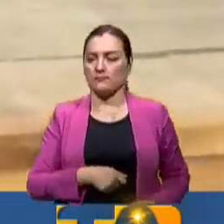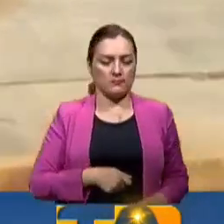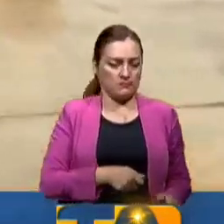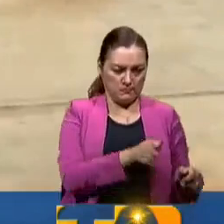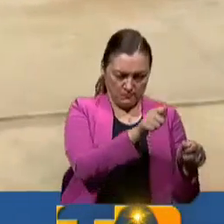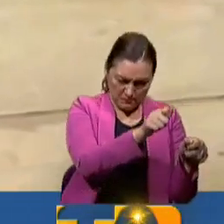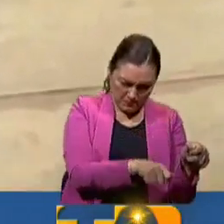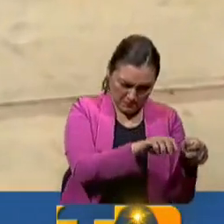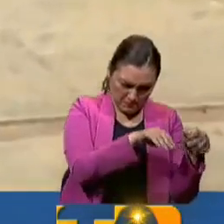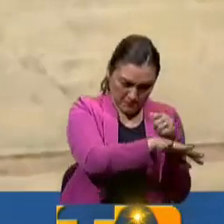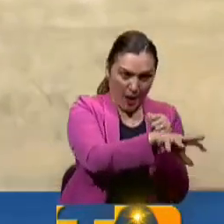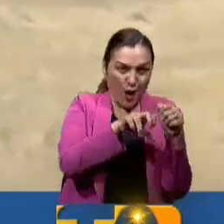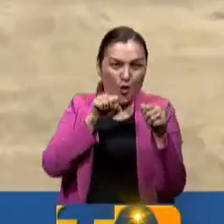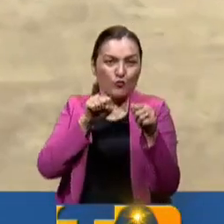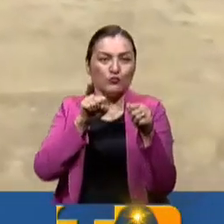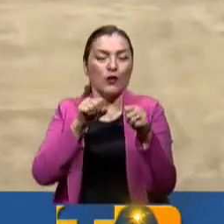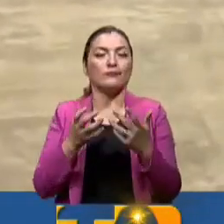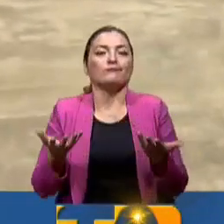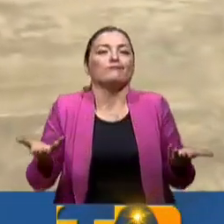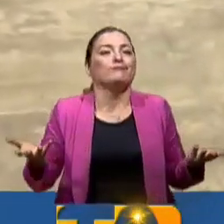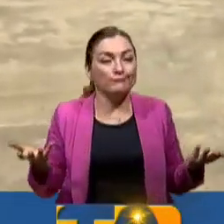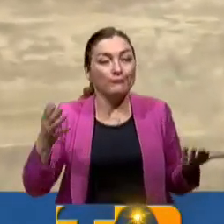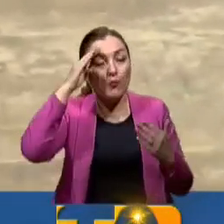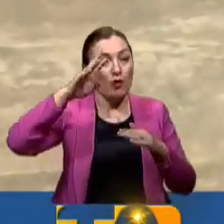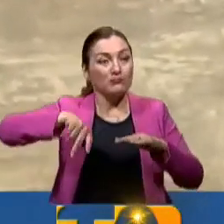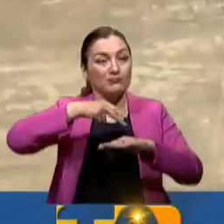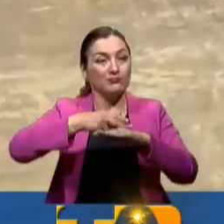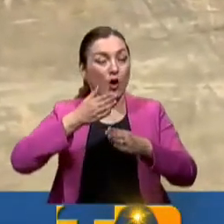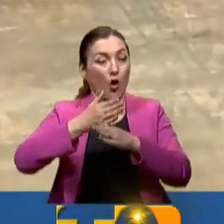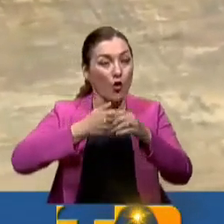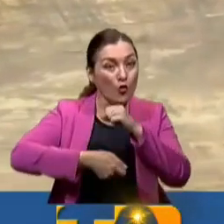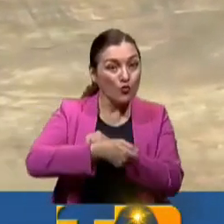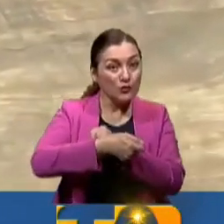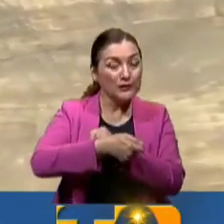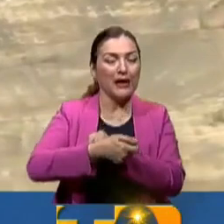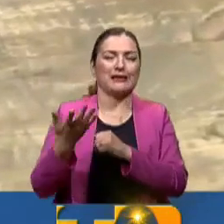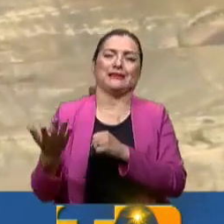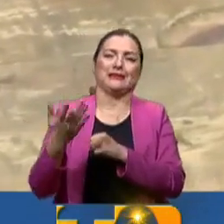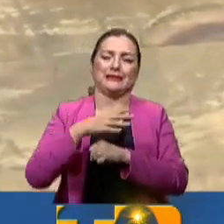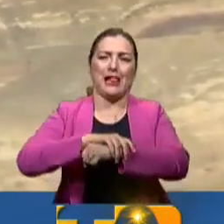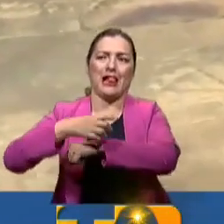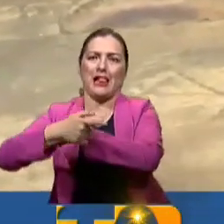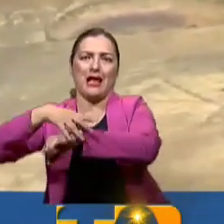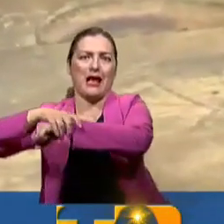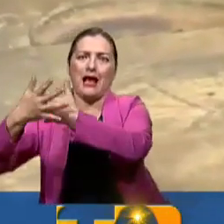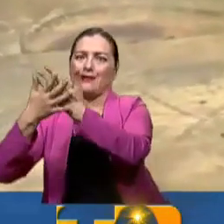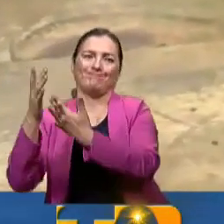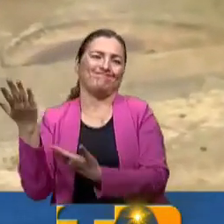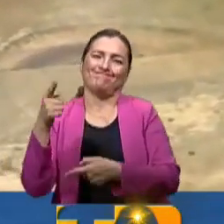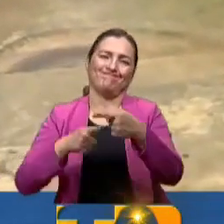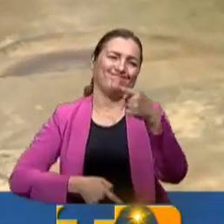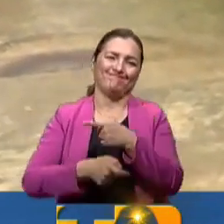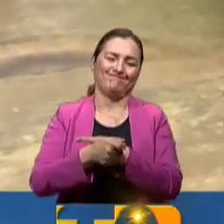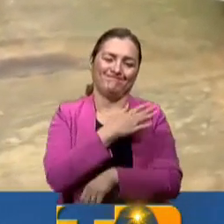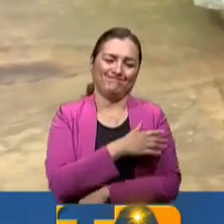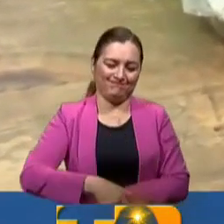está decomisando, porque con este tipo de armas blancas no hay la detención, si hay la acción administrativa por parte del municipio. Por eso se ha